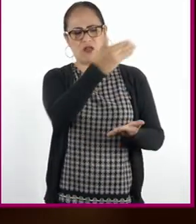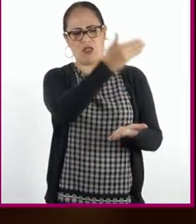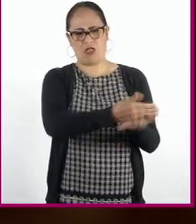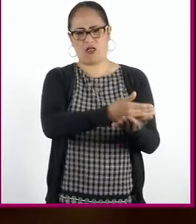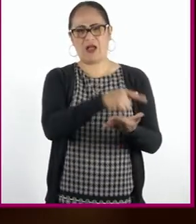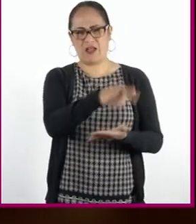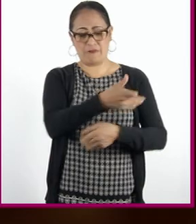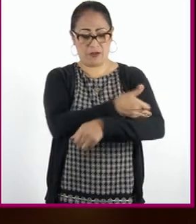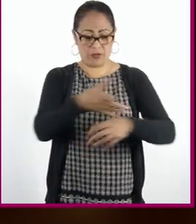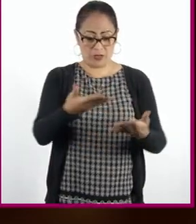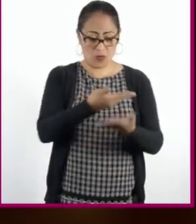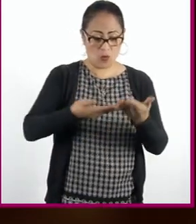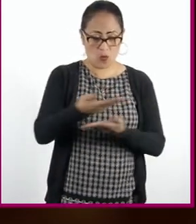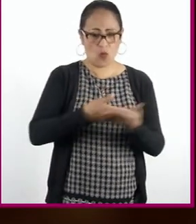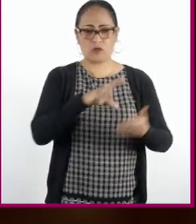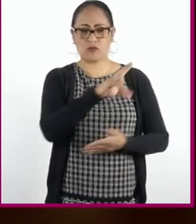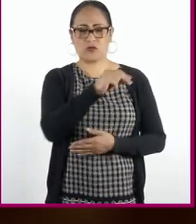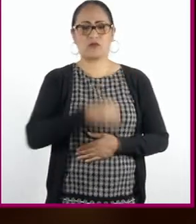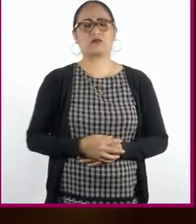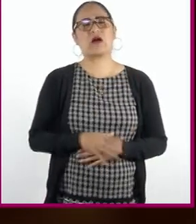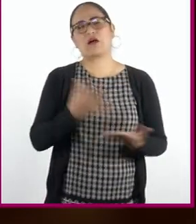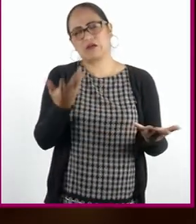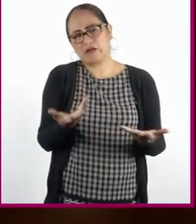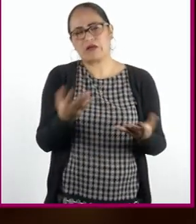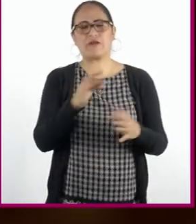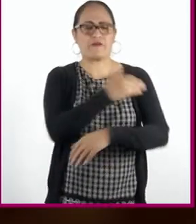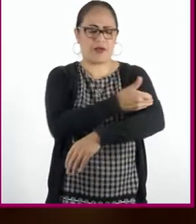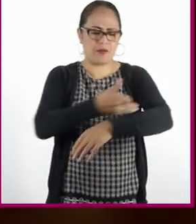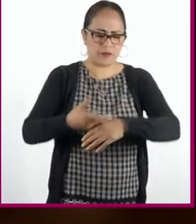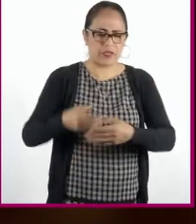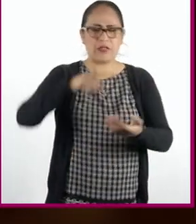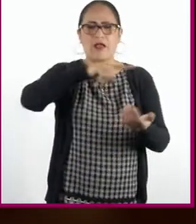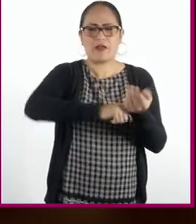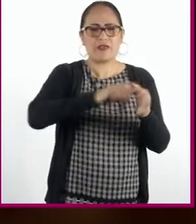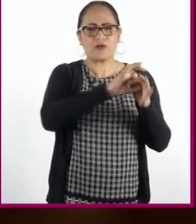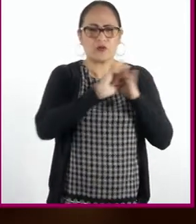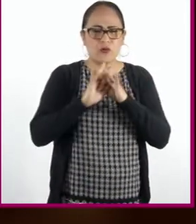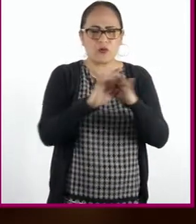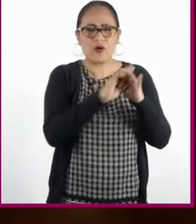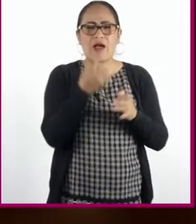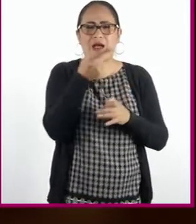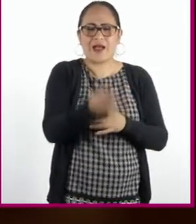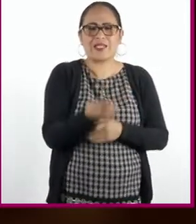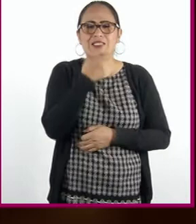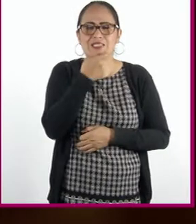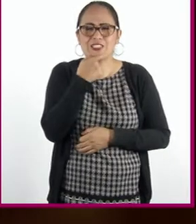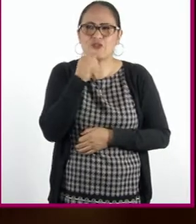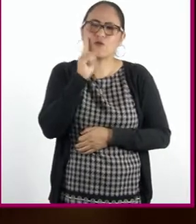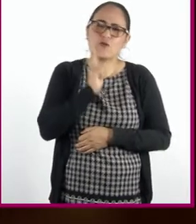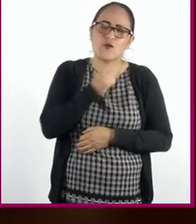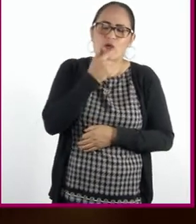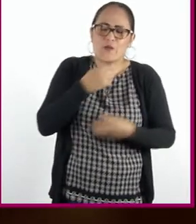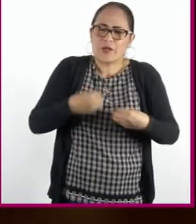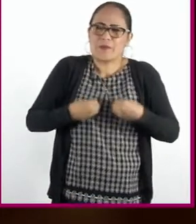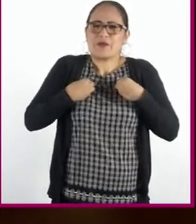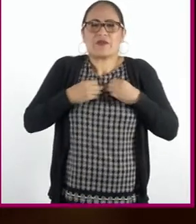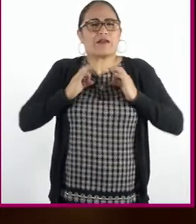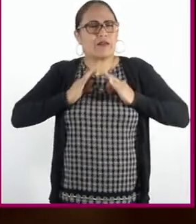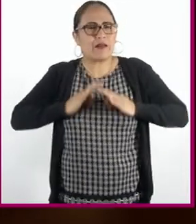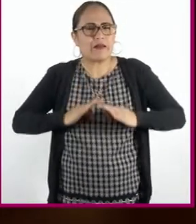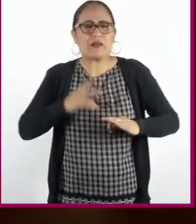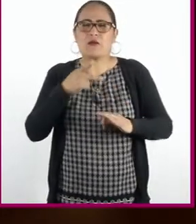familiar. Se supone que el círculo familiar es el ámbito más seguro para el niño o la niña, donde recibe protección y cariño